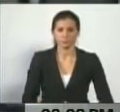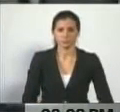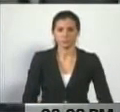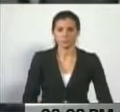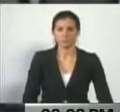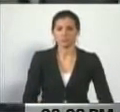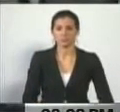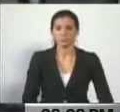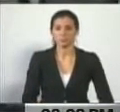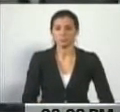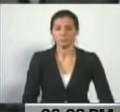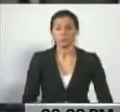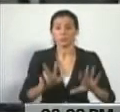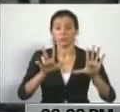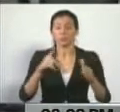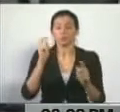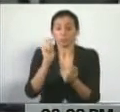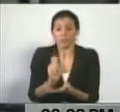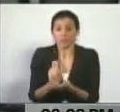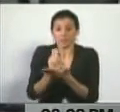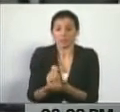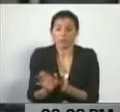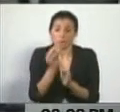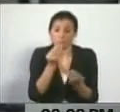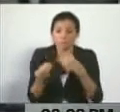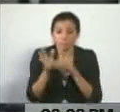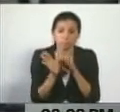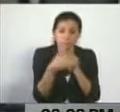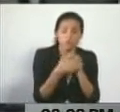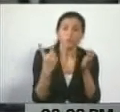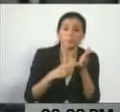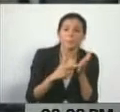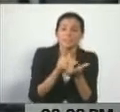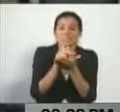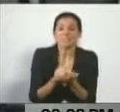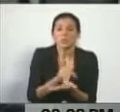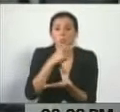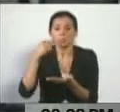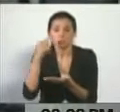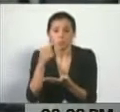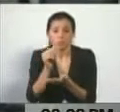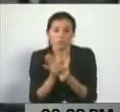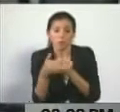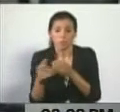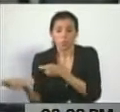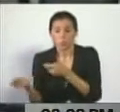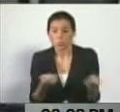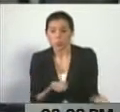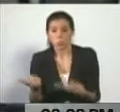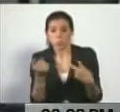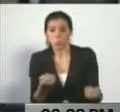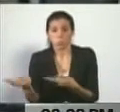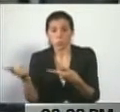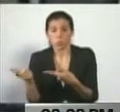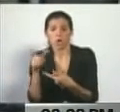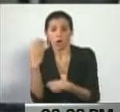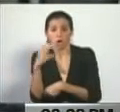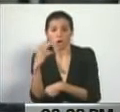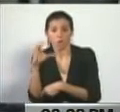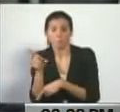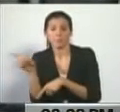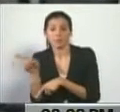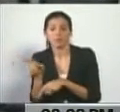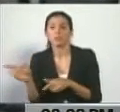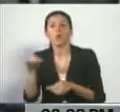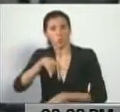Más de 8 toneladas de alimentos acaparados y 2.000 kilos de azúcar sin factura y contrabandeada desde Colombia fueron decomisadas durante una inspección realizada este